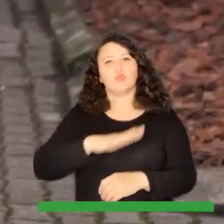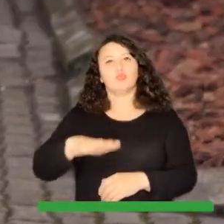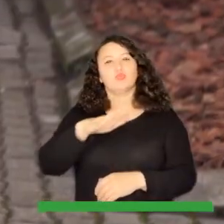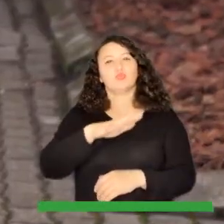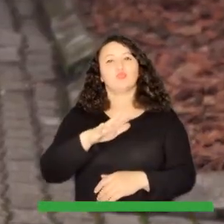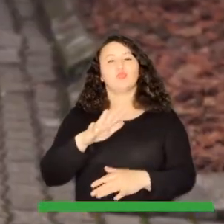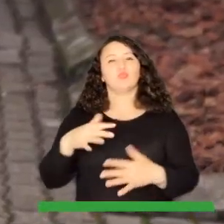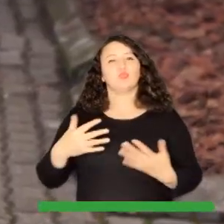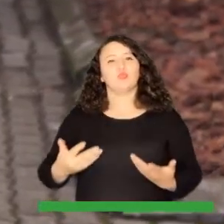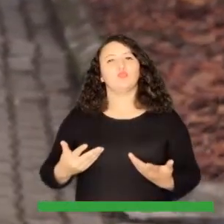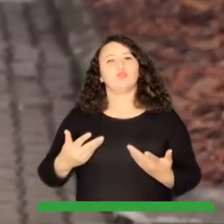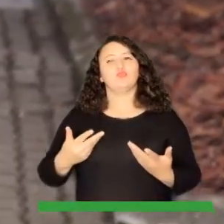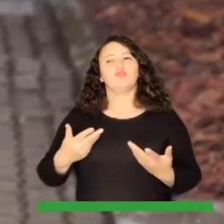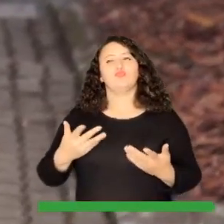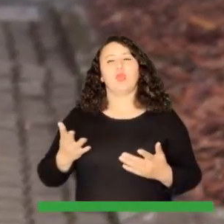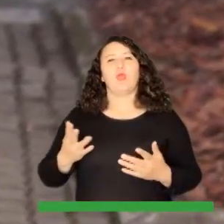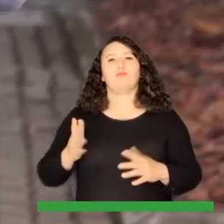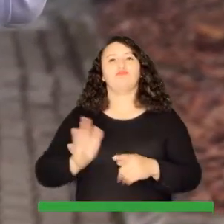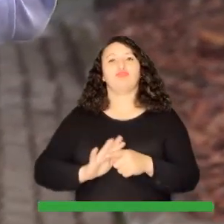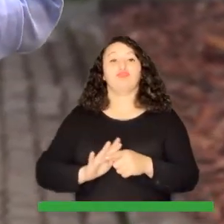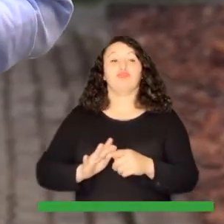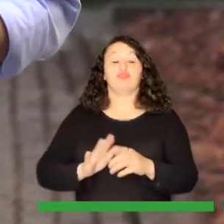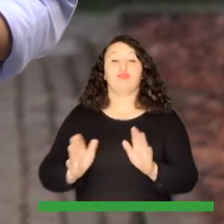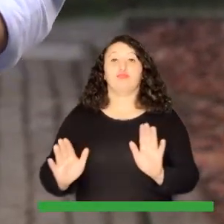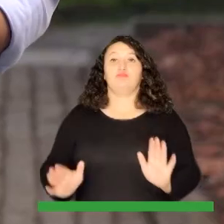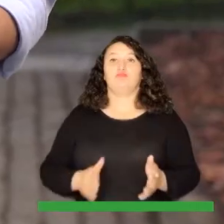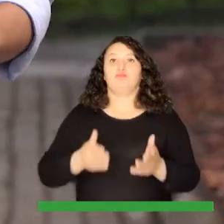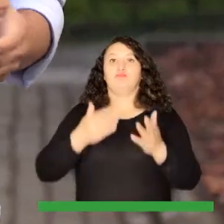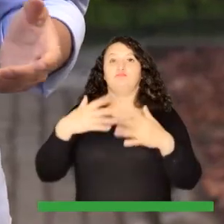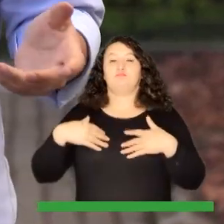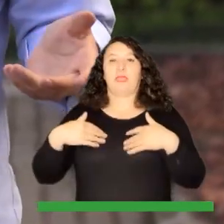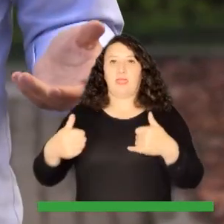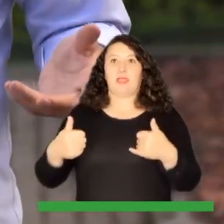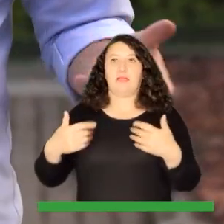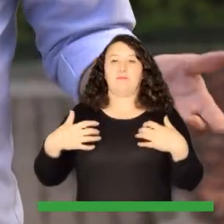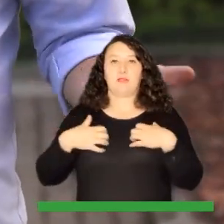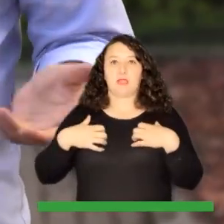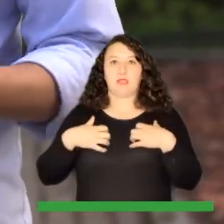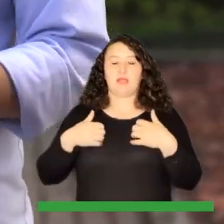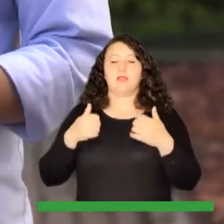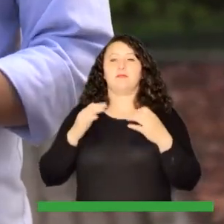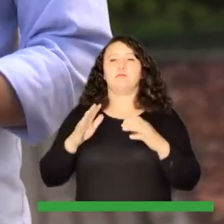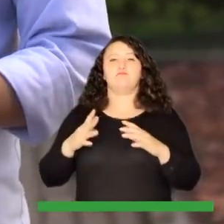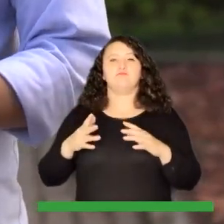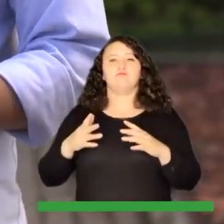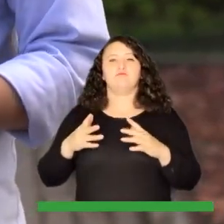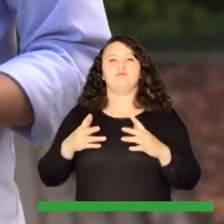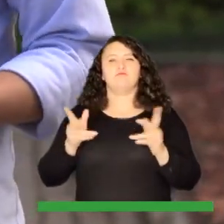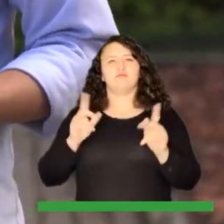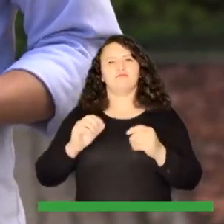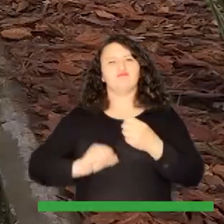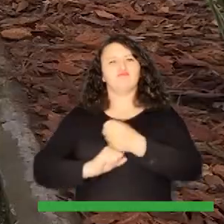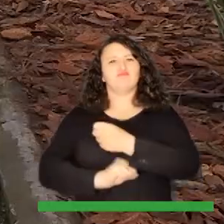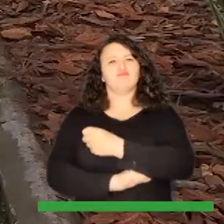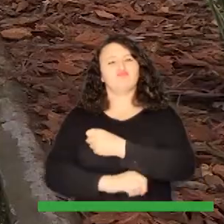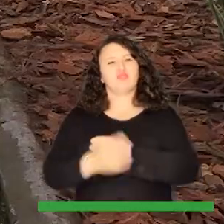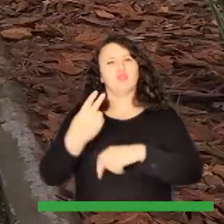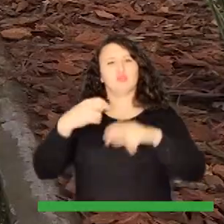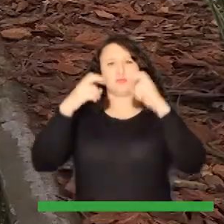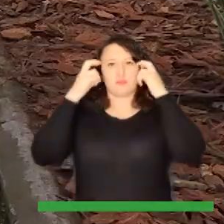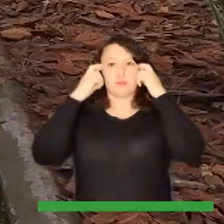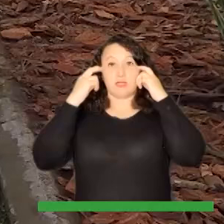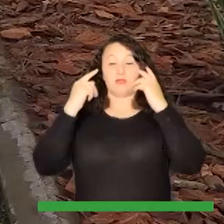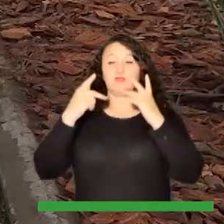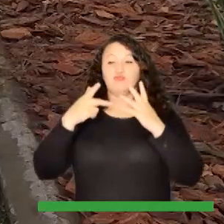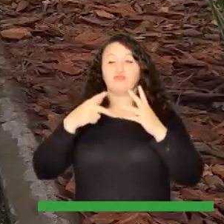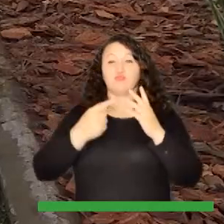se implementa cada vez con mayor fuerza el bienestar animal en los predios y también en el que asistimos a escenarios que fortalecen el conocimiento sobre las políticas